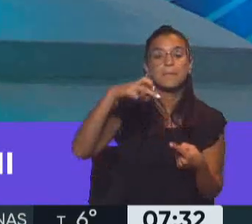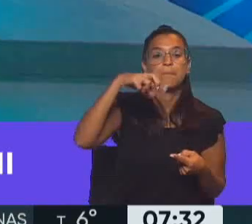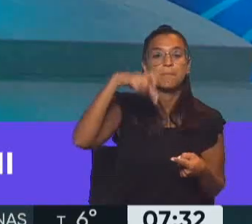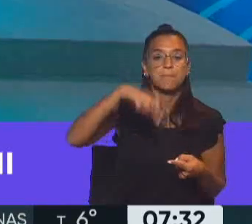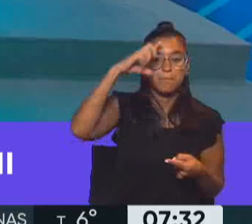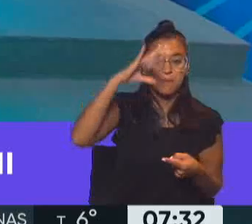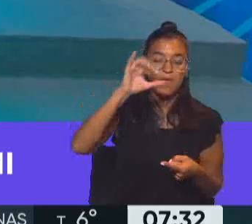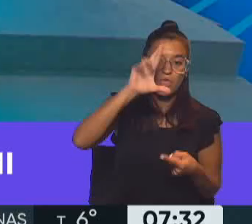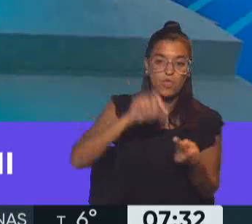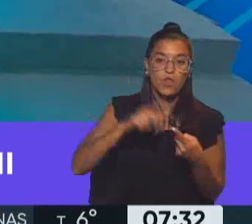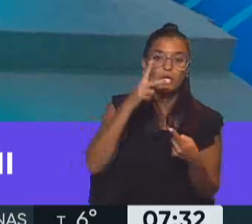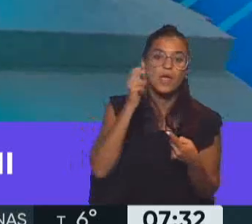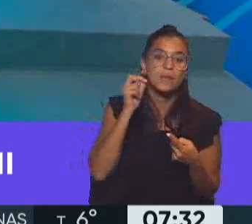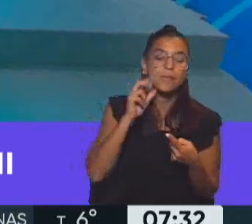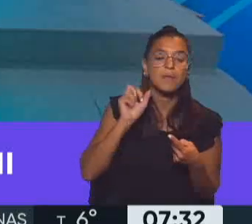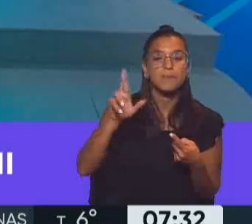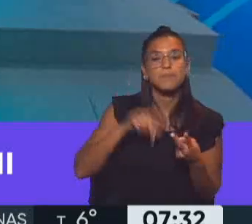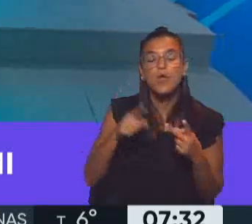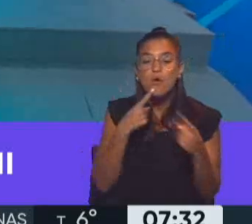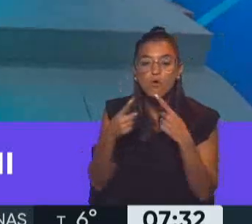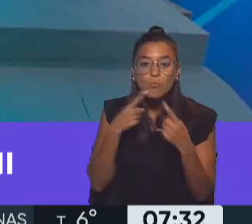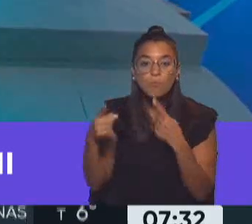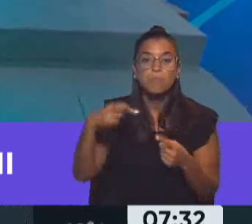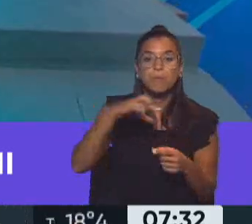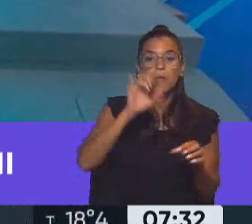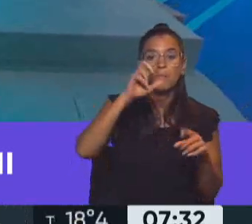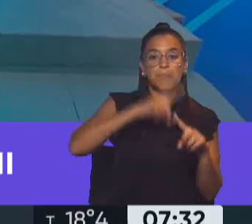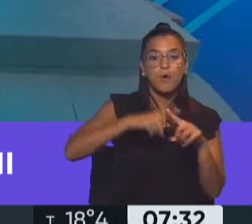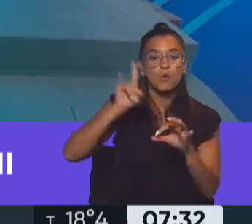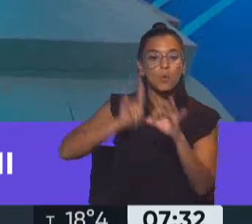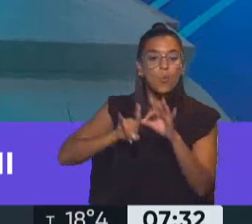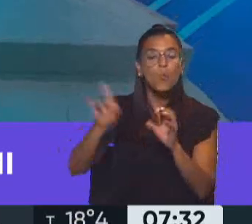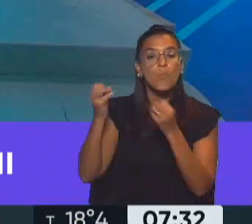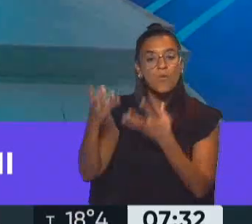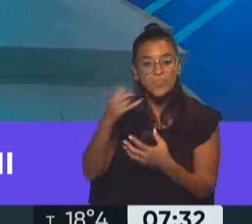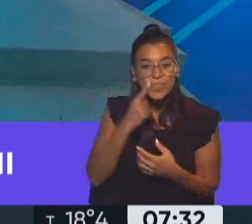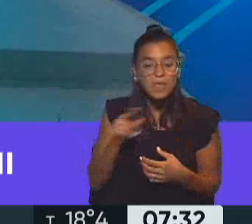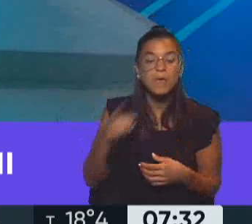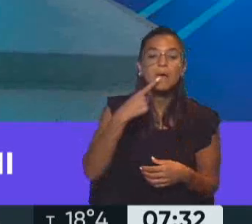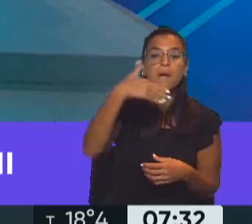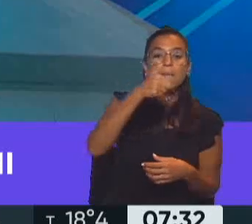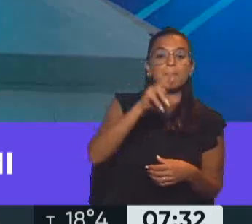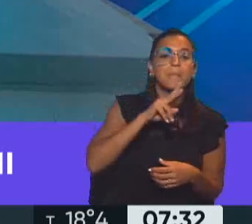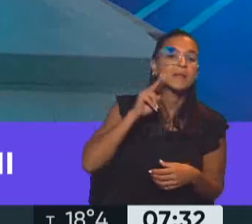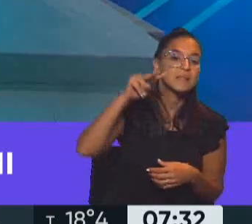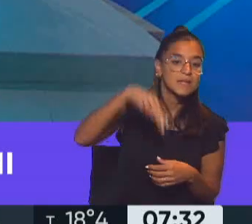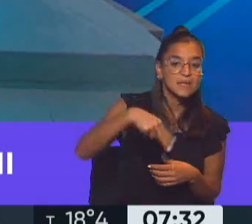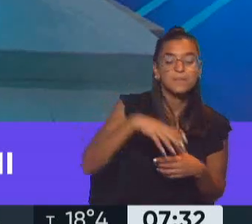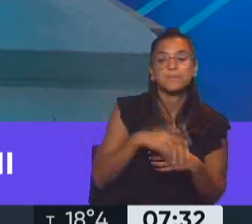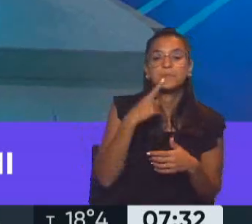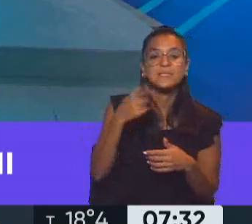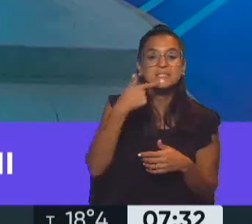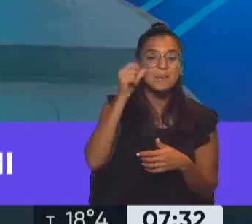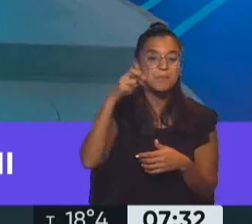Herber, ¿cómo estás, Pedro? ¿Cómo estás? Muchas de la gracias por la consultora invitación. P por Q. Buen día. Y Martín Epstein de